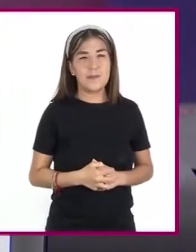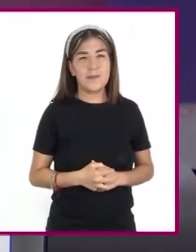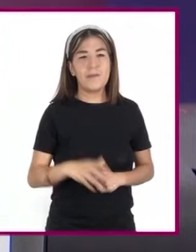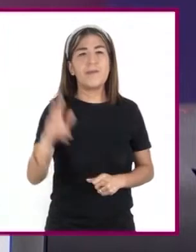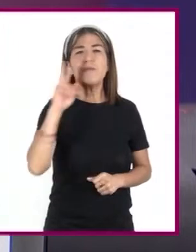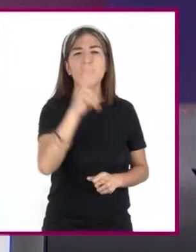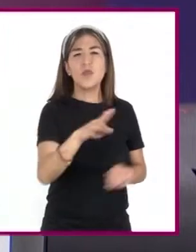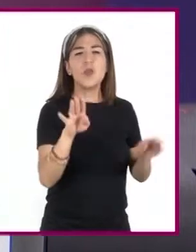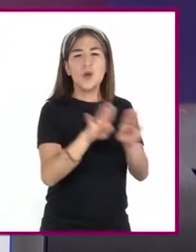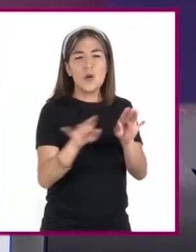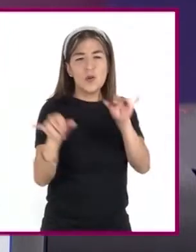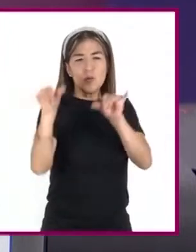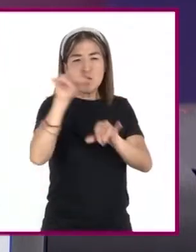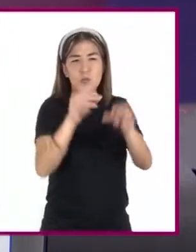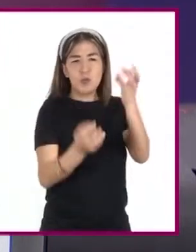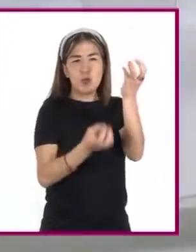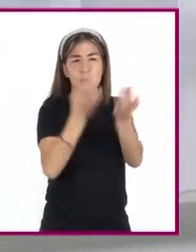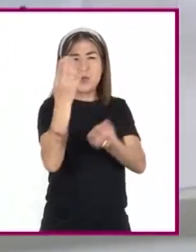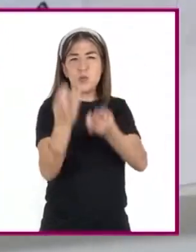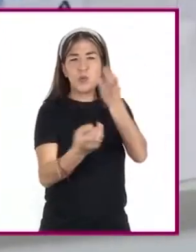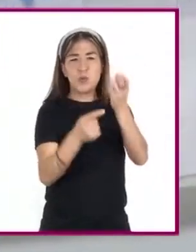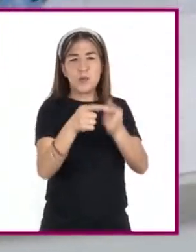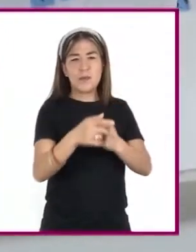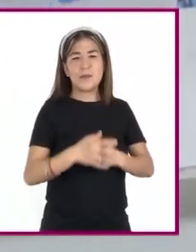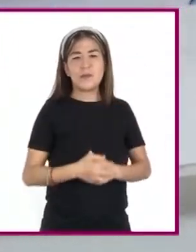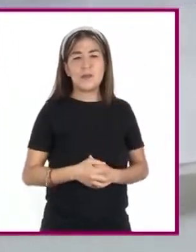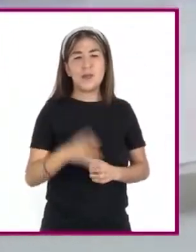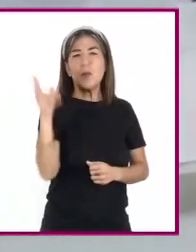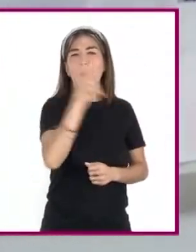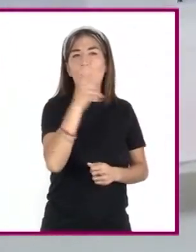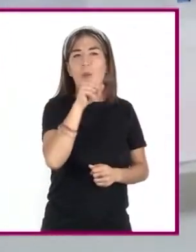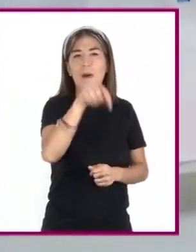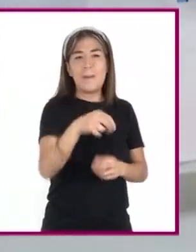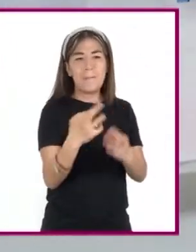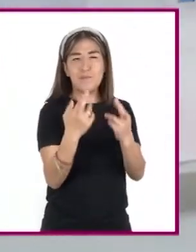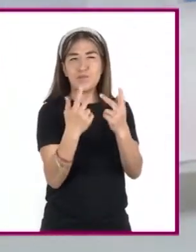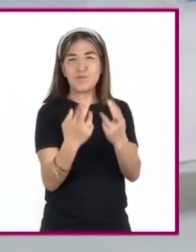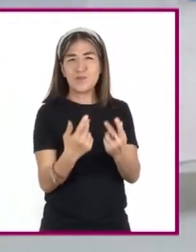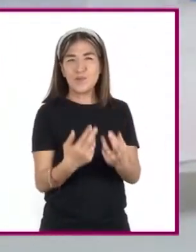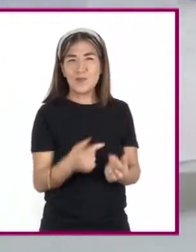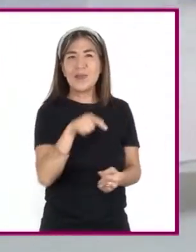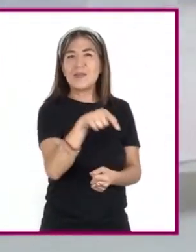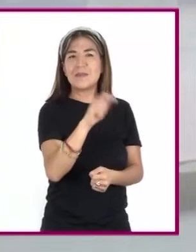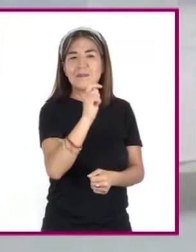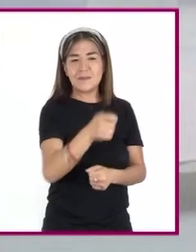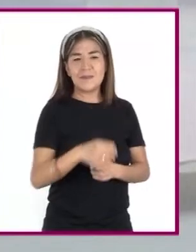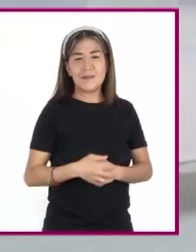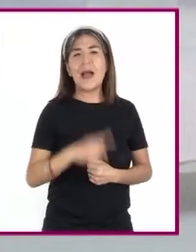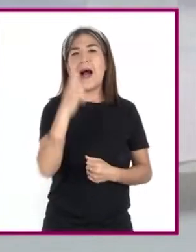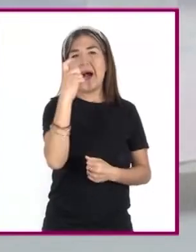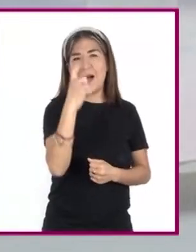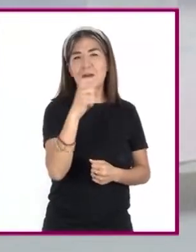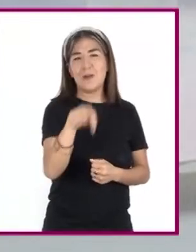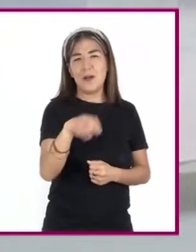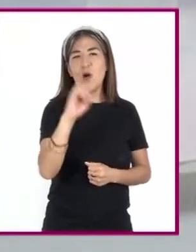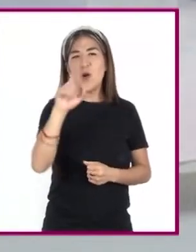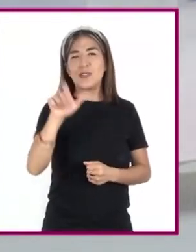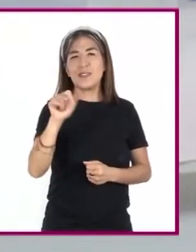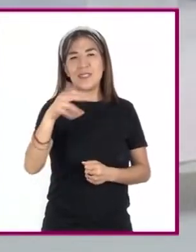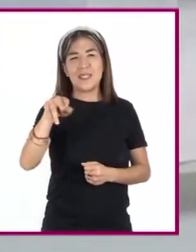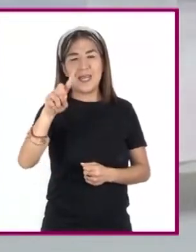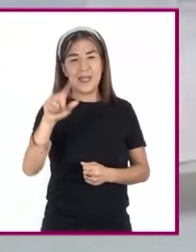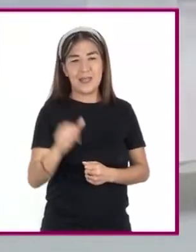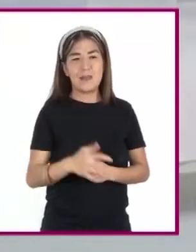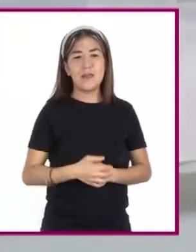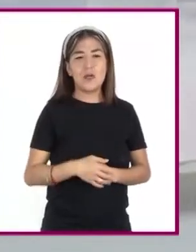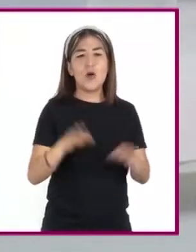Observen cómo se comienza a producir oxígeno por la descomposición del agua oxigenada.